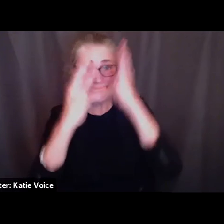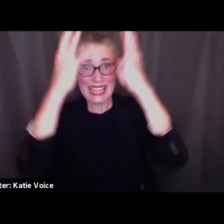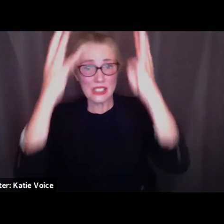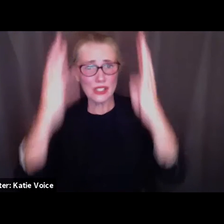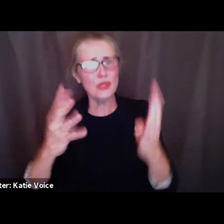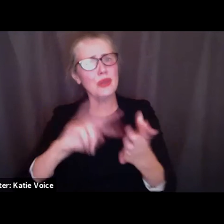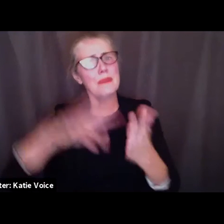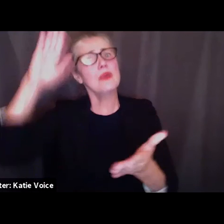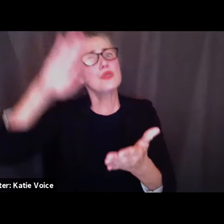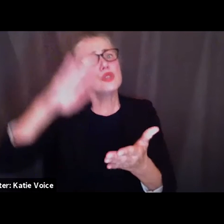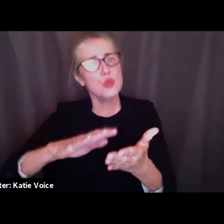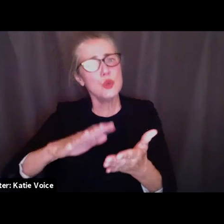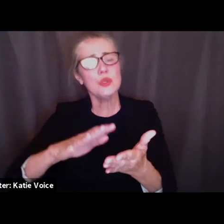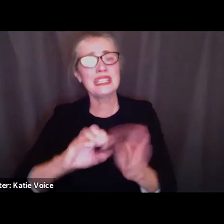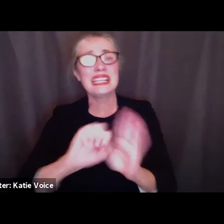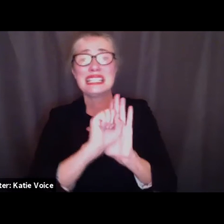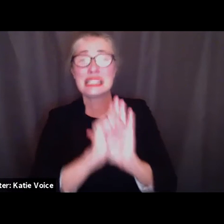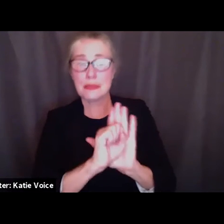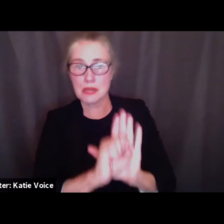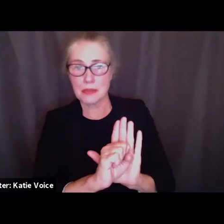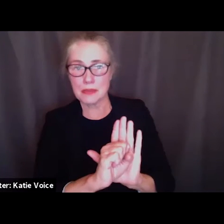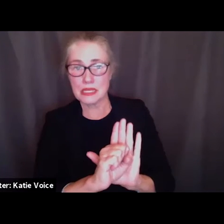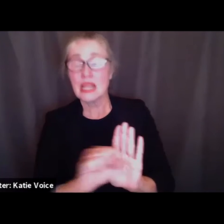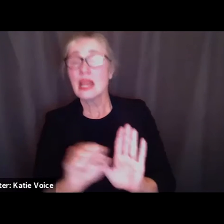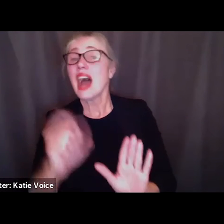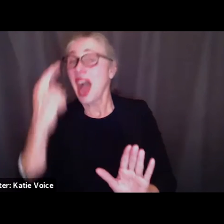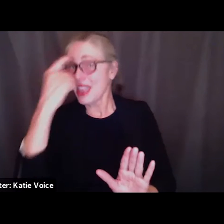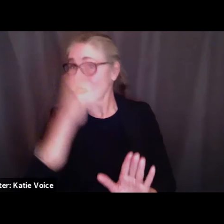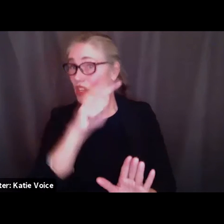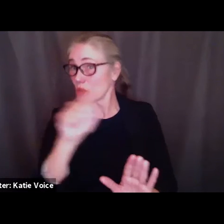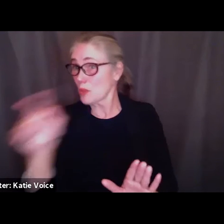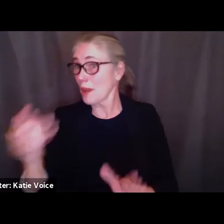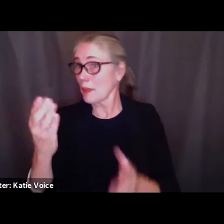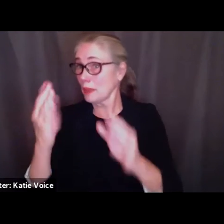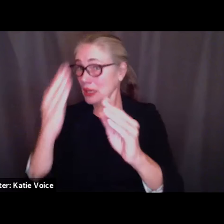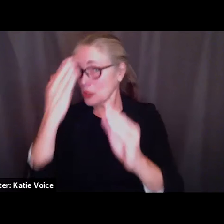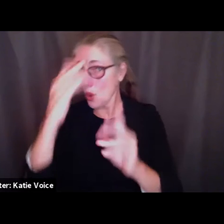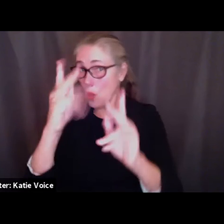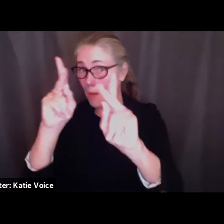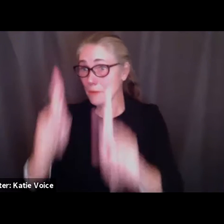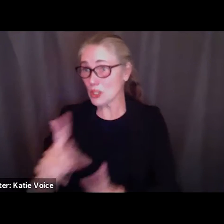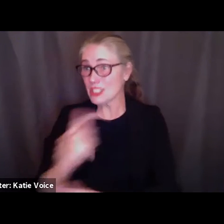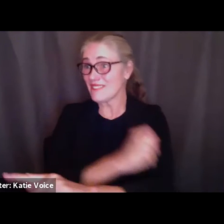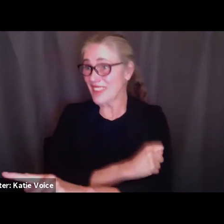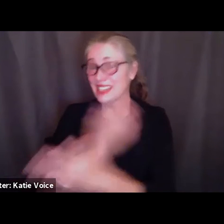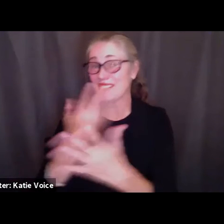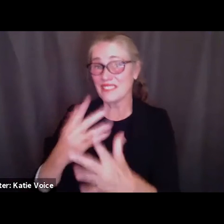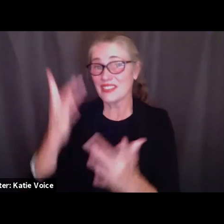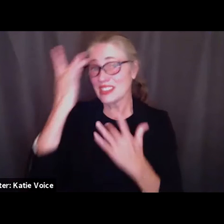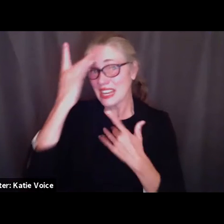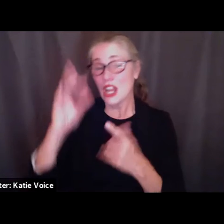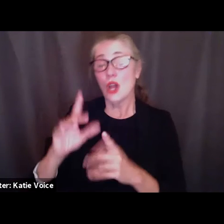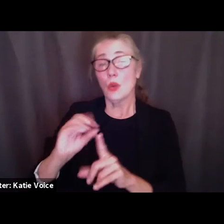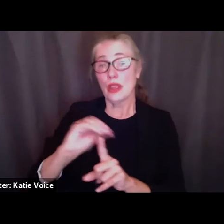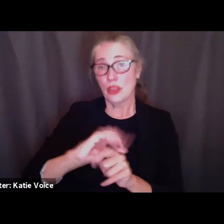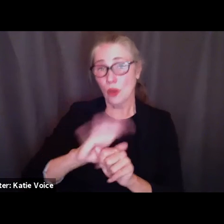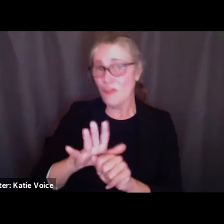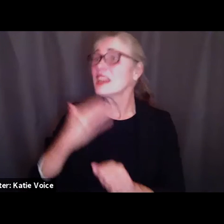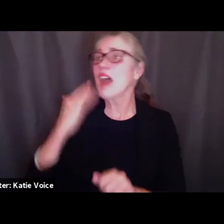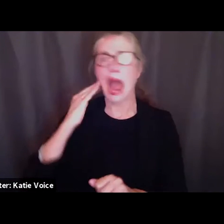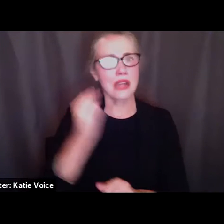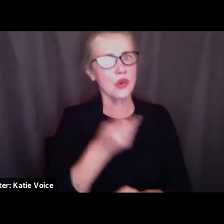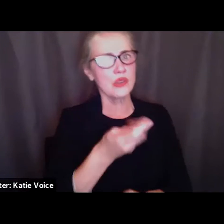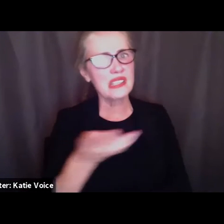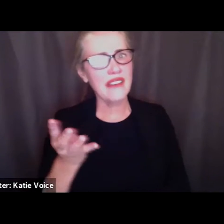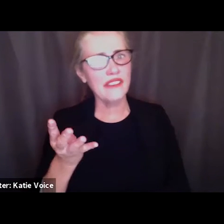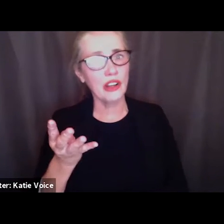hacer, que es reducir síntomas. Me imagino que aquí todos saben que una persona que fue vacunada se enfermó por COVID. Yo conozco